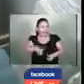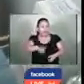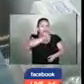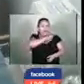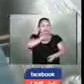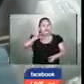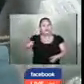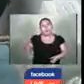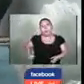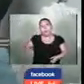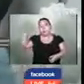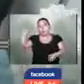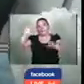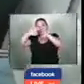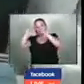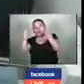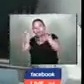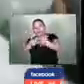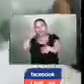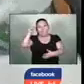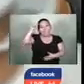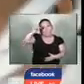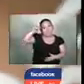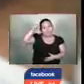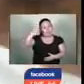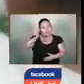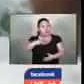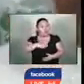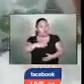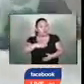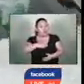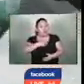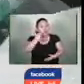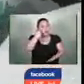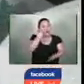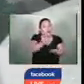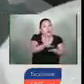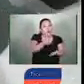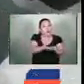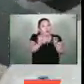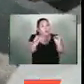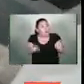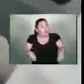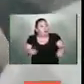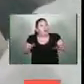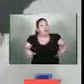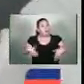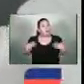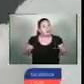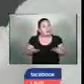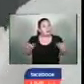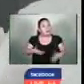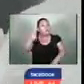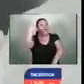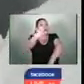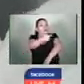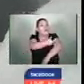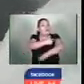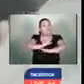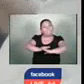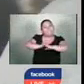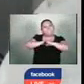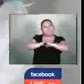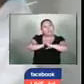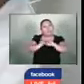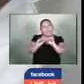análisis científico internacional, existe suficiente prueba para cual utilizar las vacunas de virus inactivados, van a